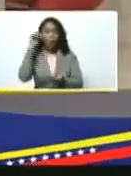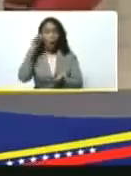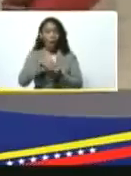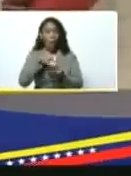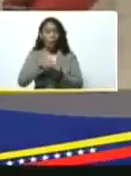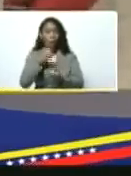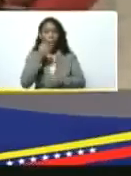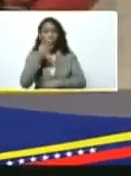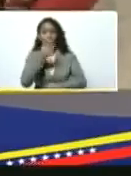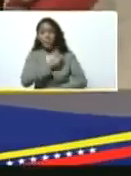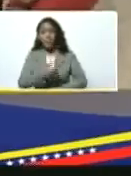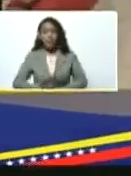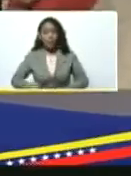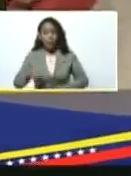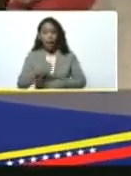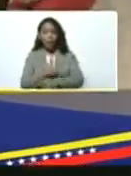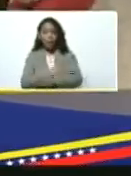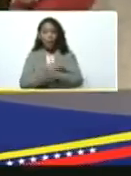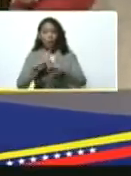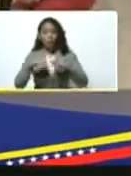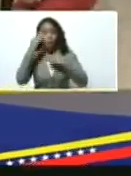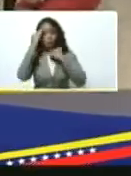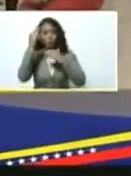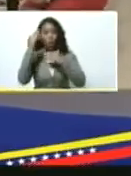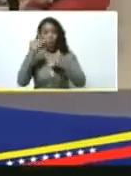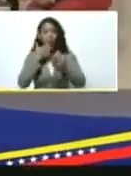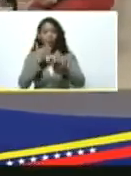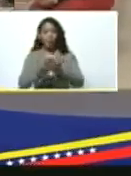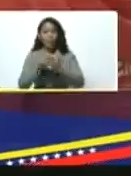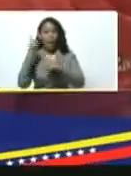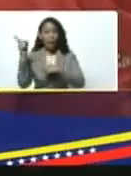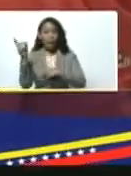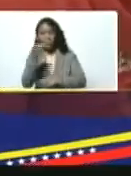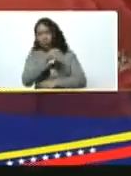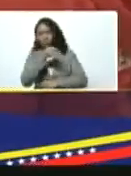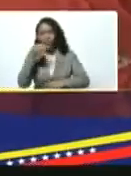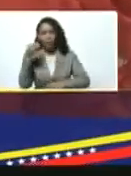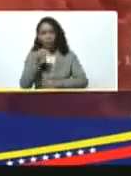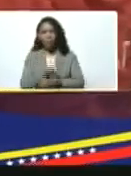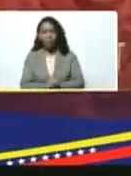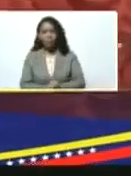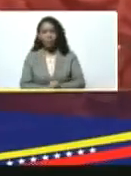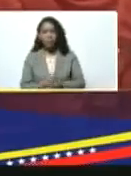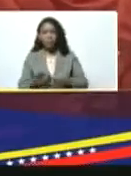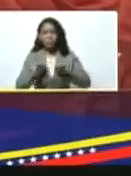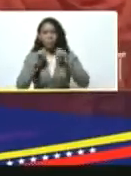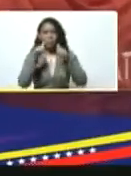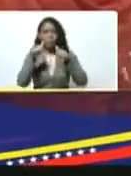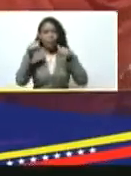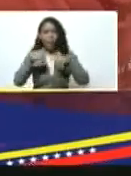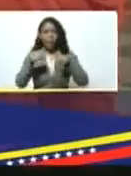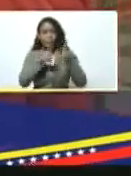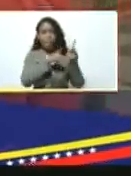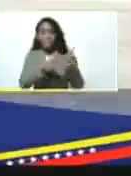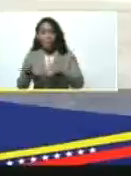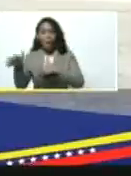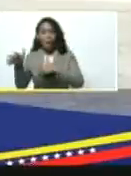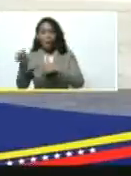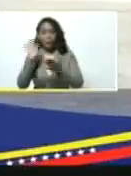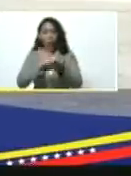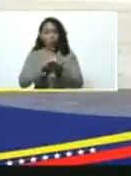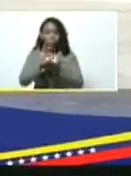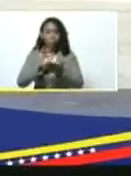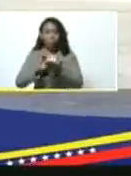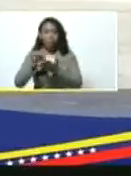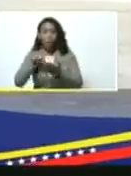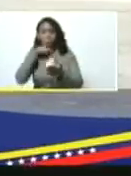Bueno, presidente, ante todo saludarle y agradecerle por esta extraordinaria iniciativa, este plan estratégico